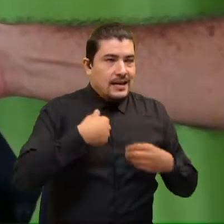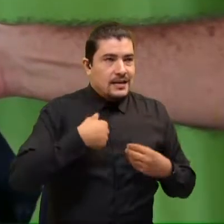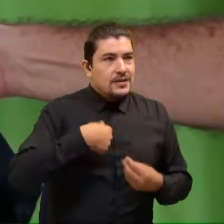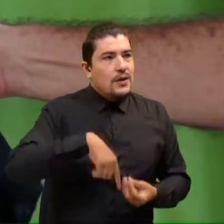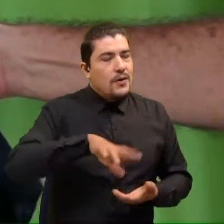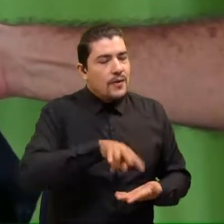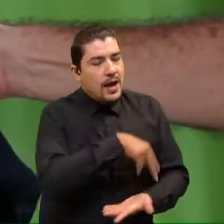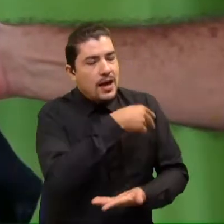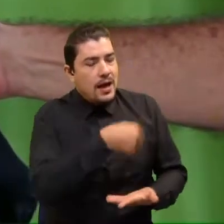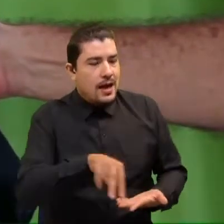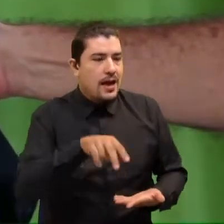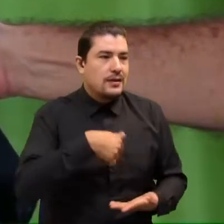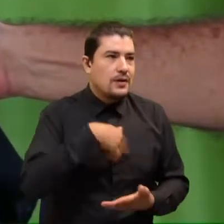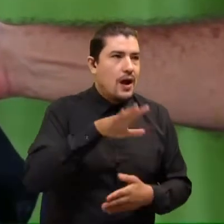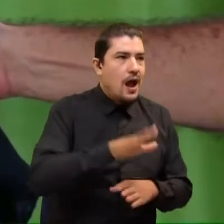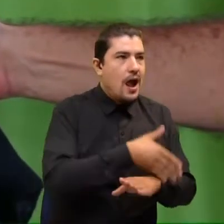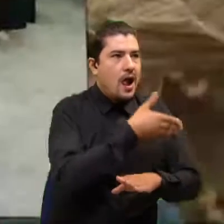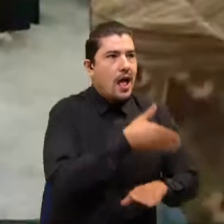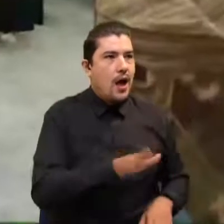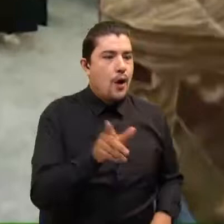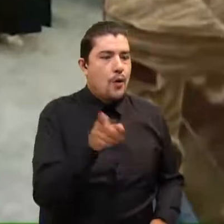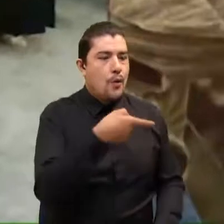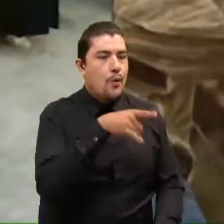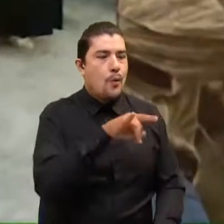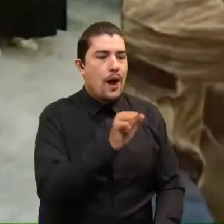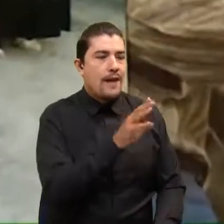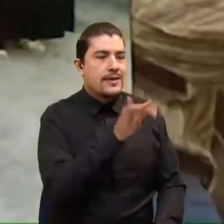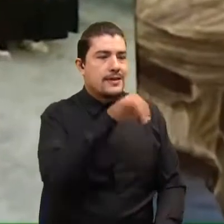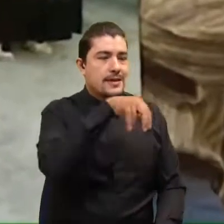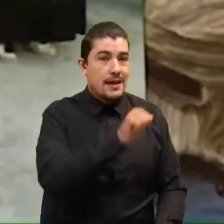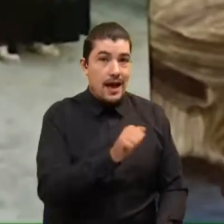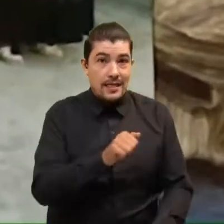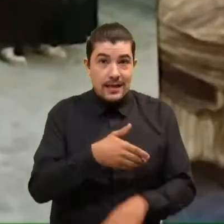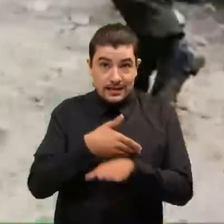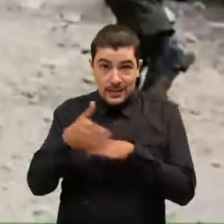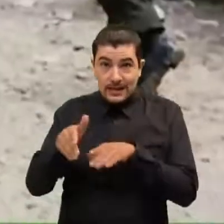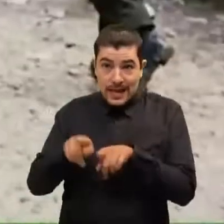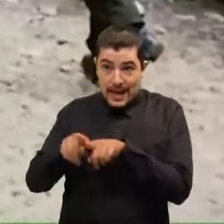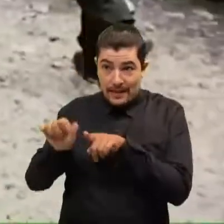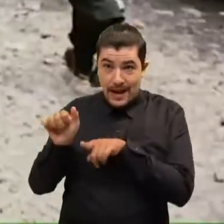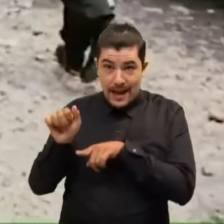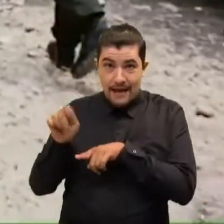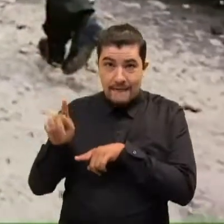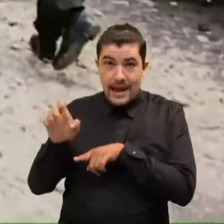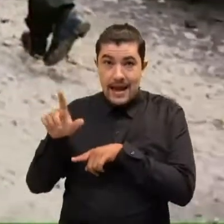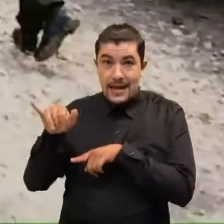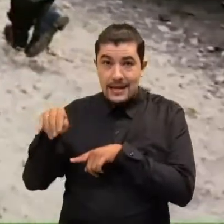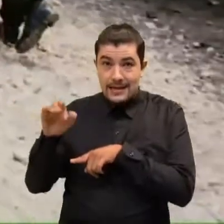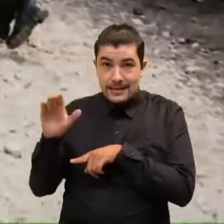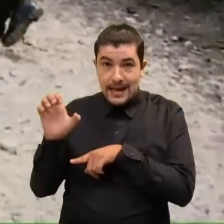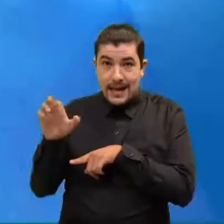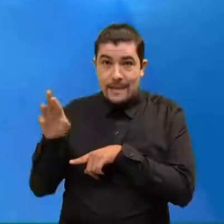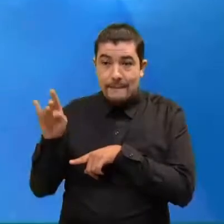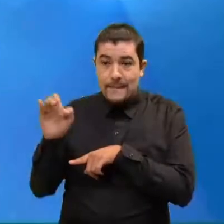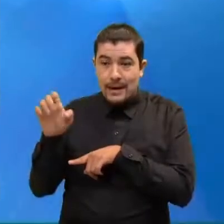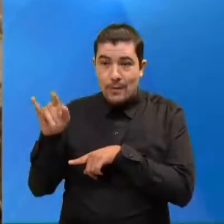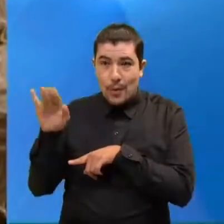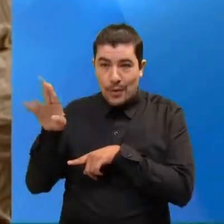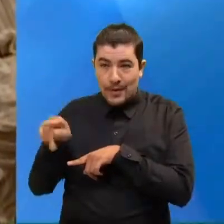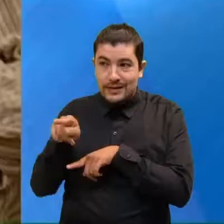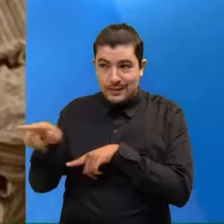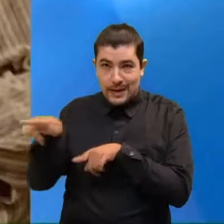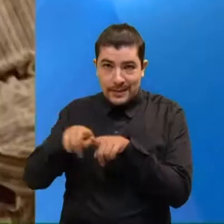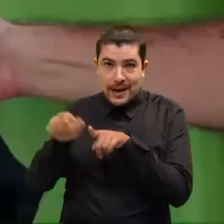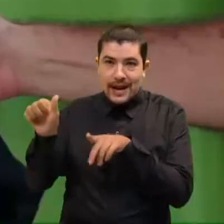cantando guabina, y después con mi hermana Felisa Bermúdez, que fue la directora de acá del grupo que teníamos, los